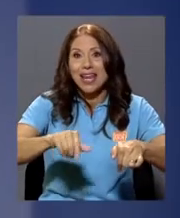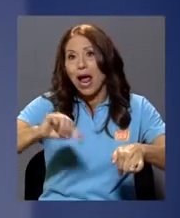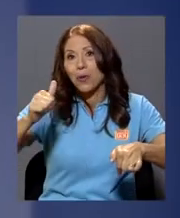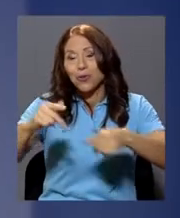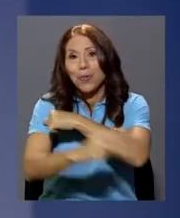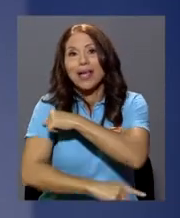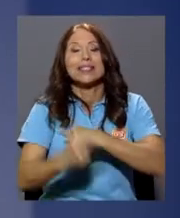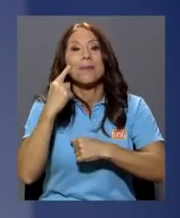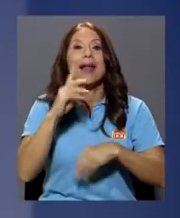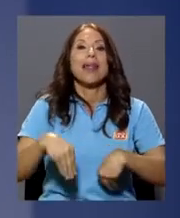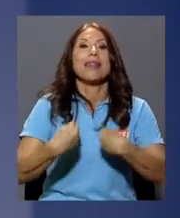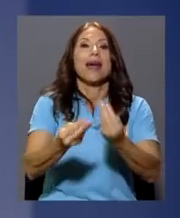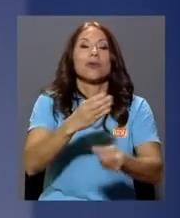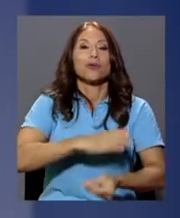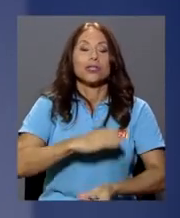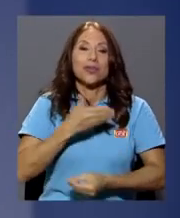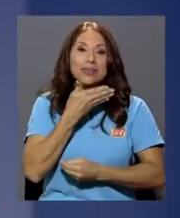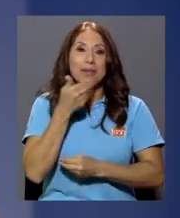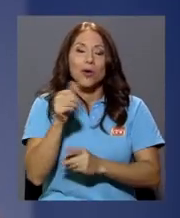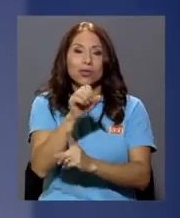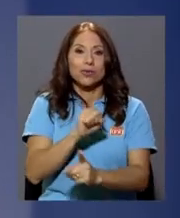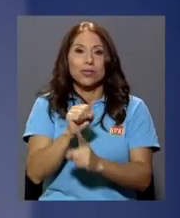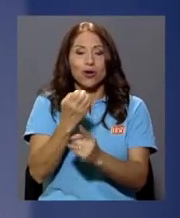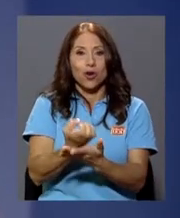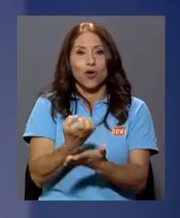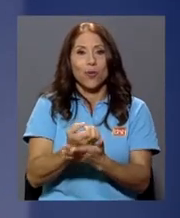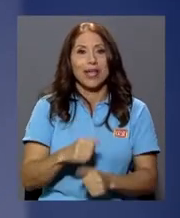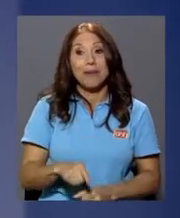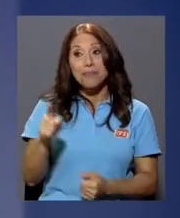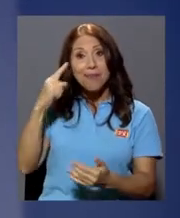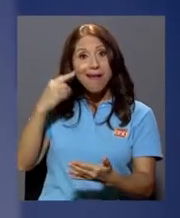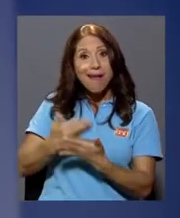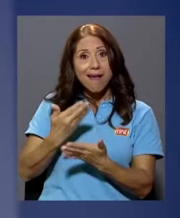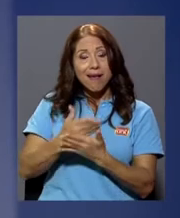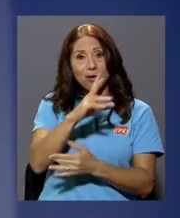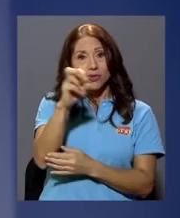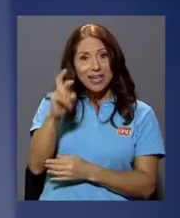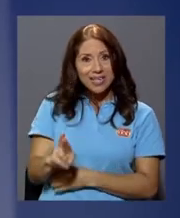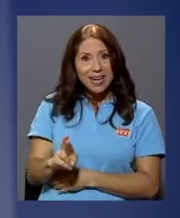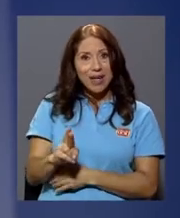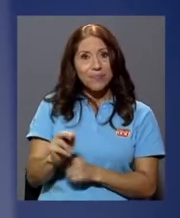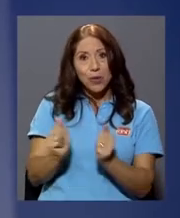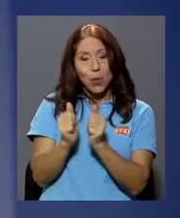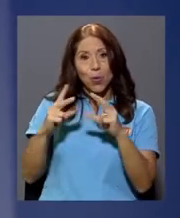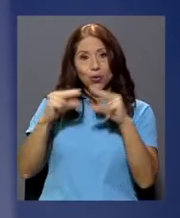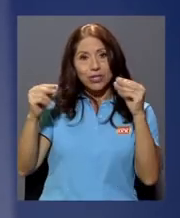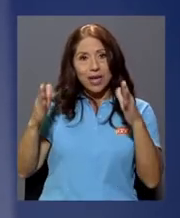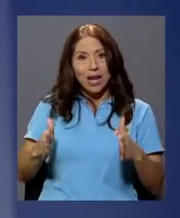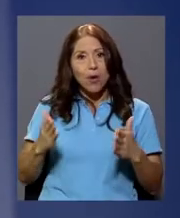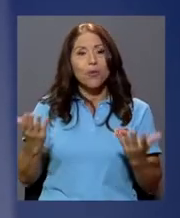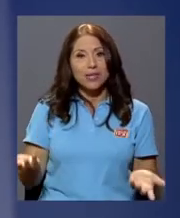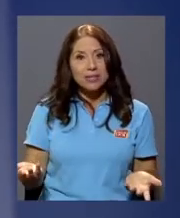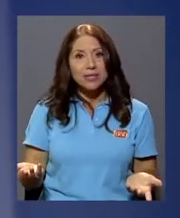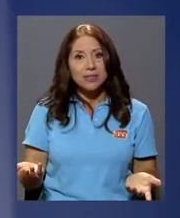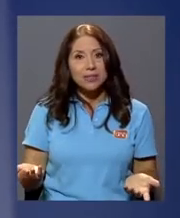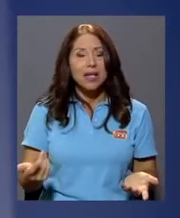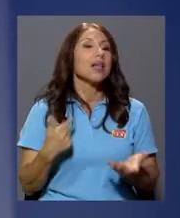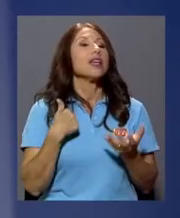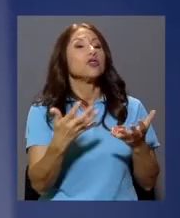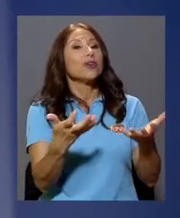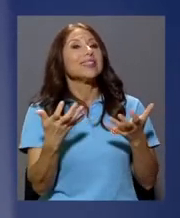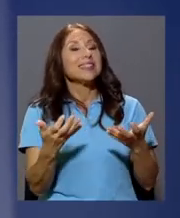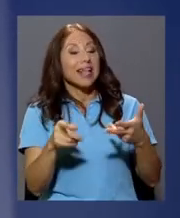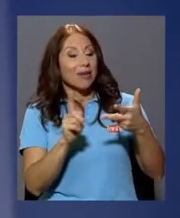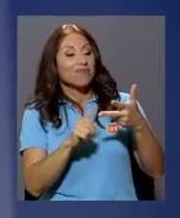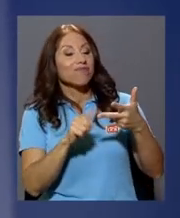de mejor situación económica. Y esto se ve constatado en el caso costarricense de los nicaragüenses. Y quisiera sumar